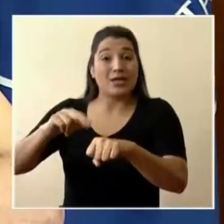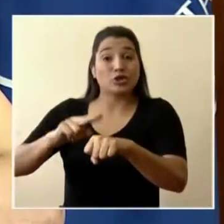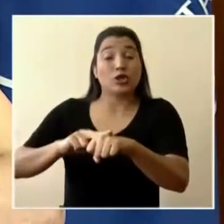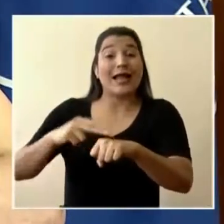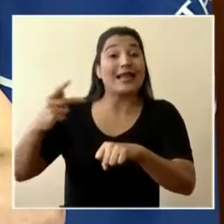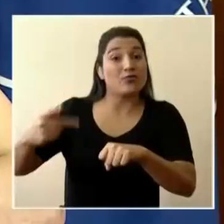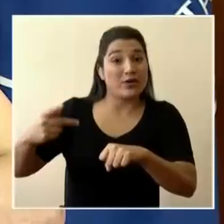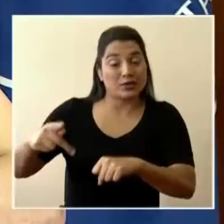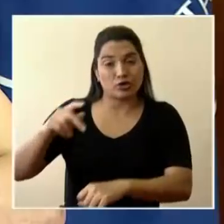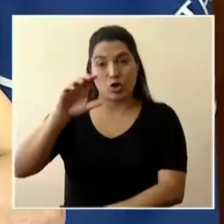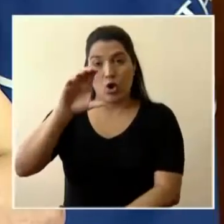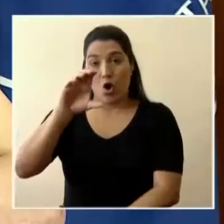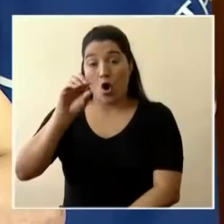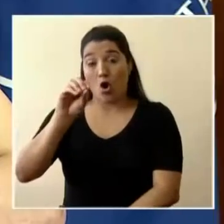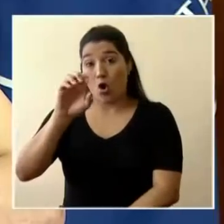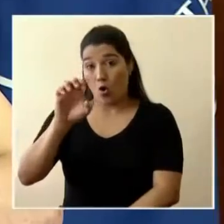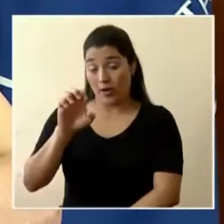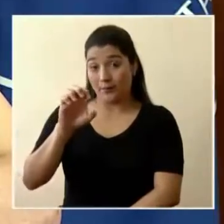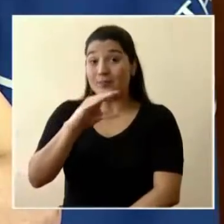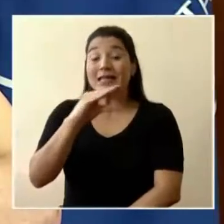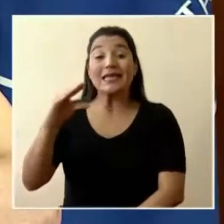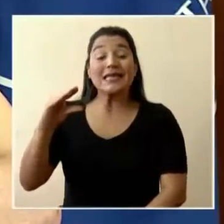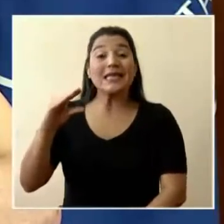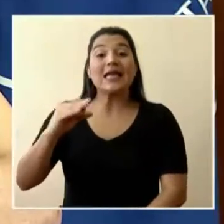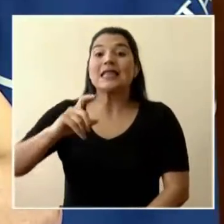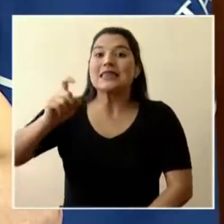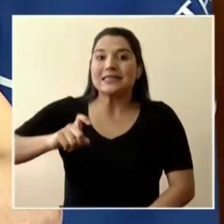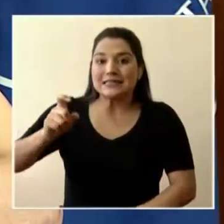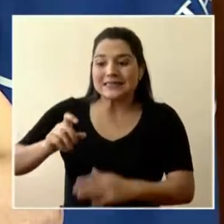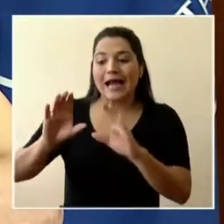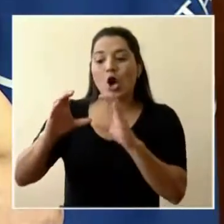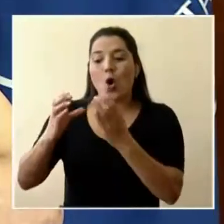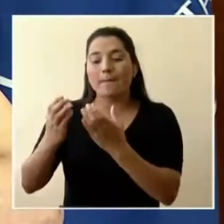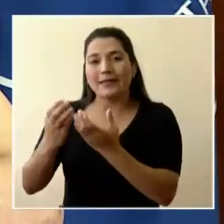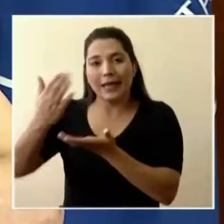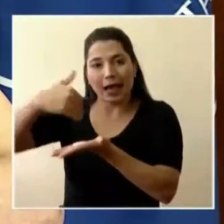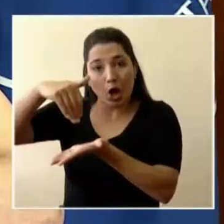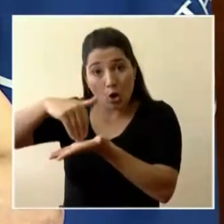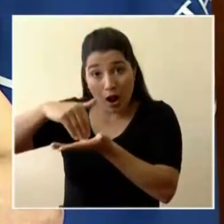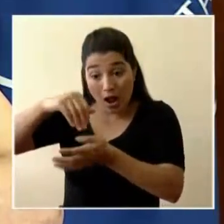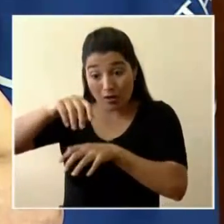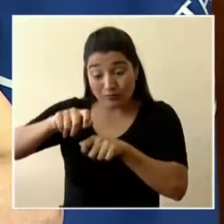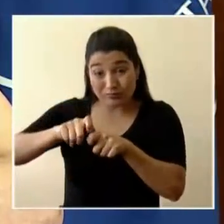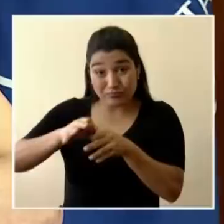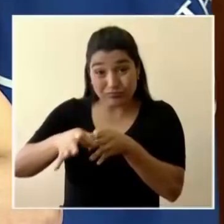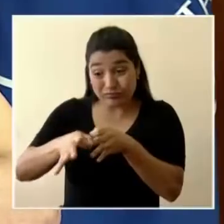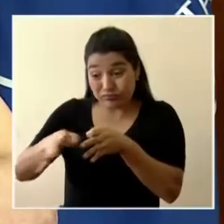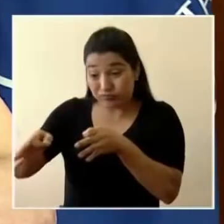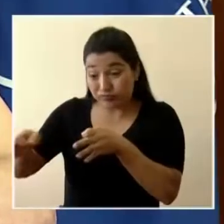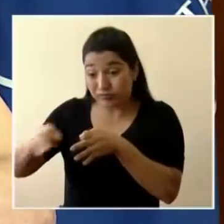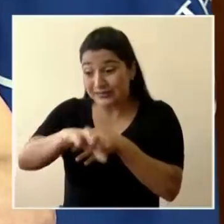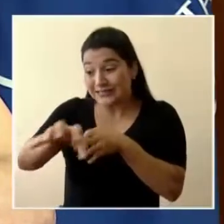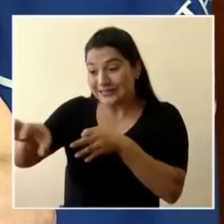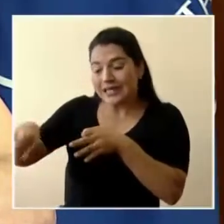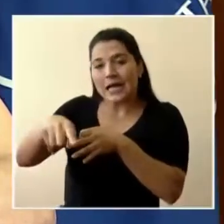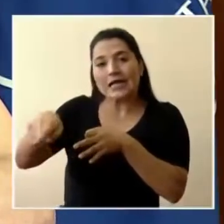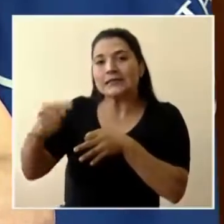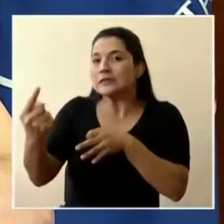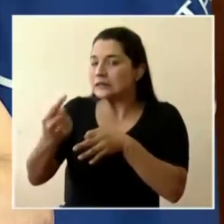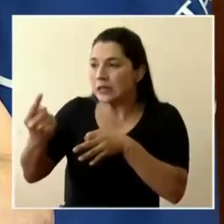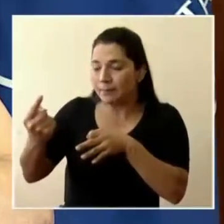COE, y que se ocupa que los comités locales de emergencia estén disponibles los funcionarios respectivos para